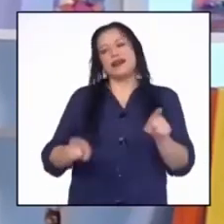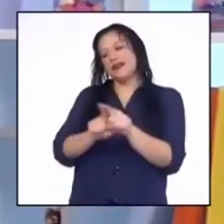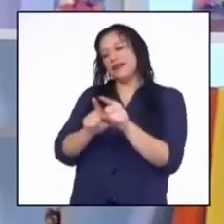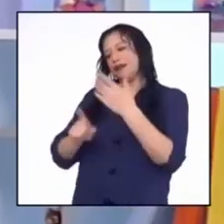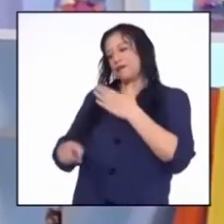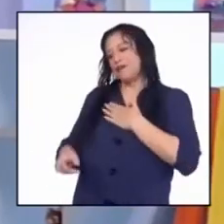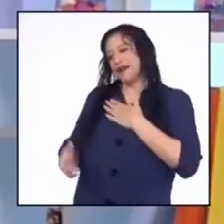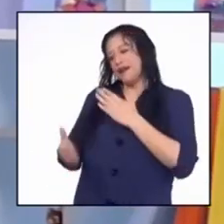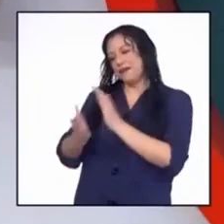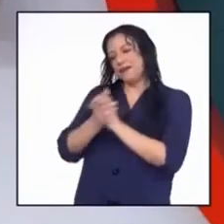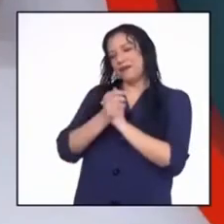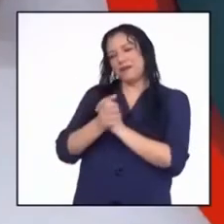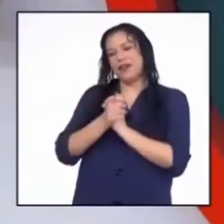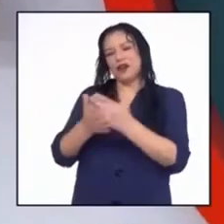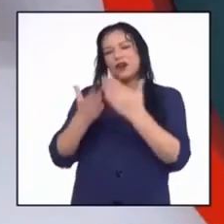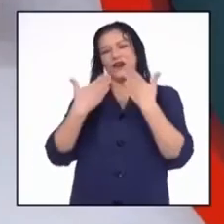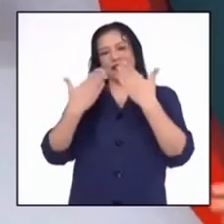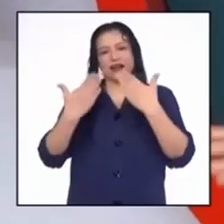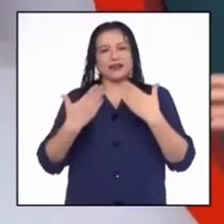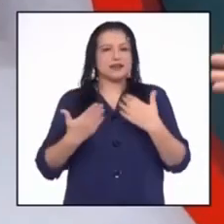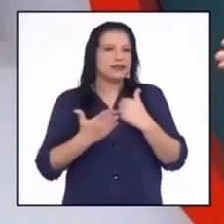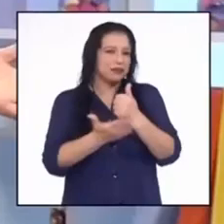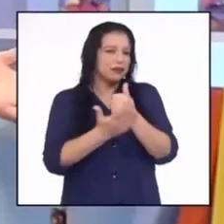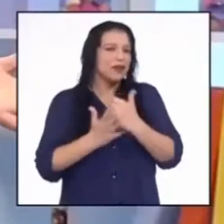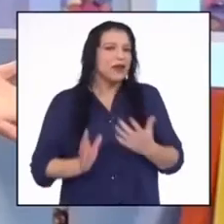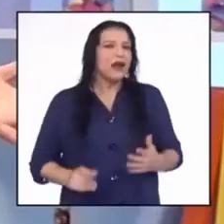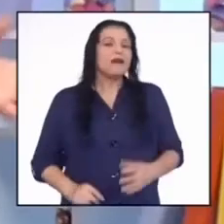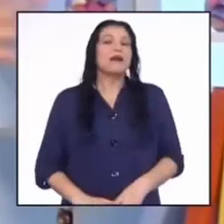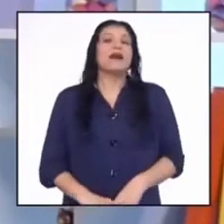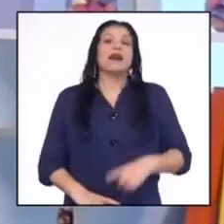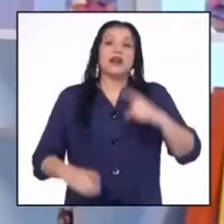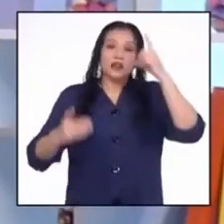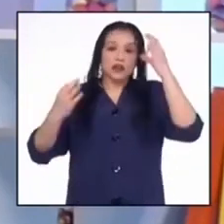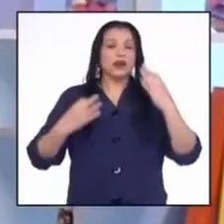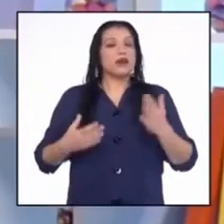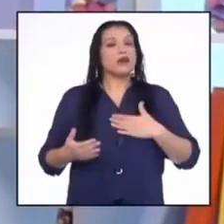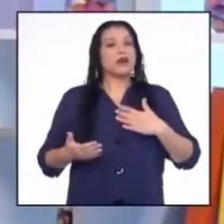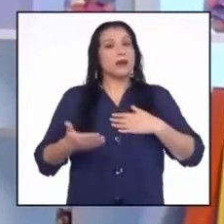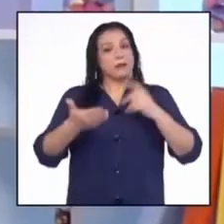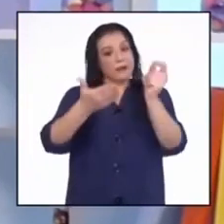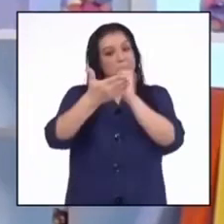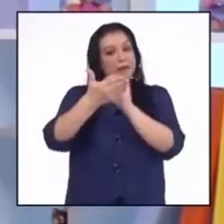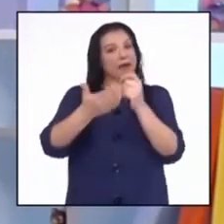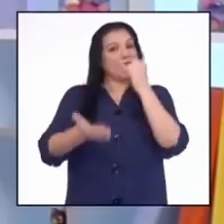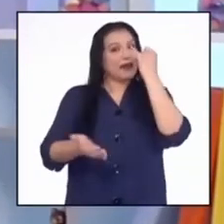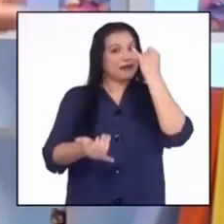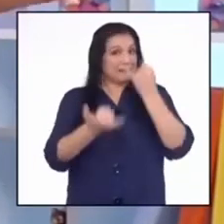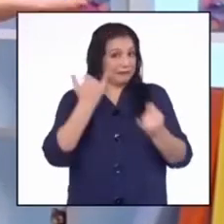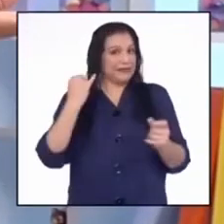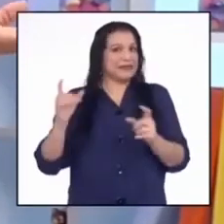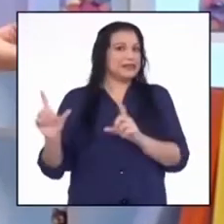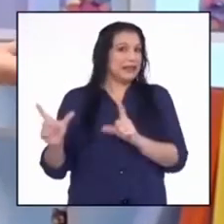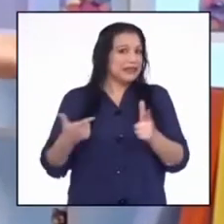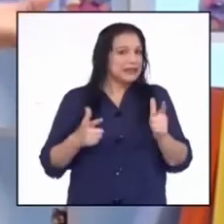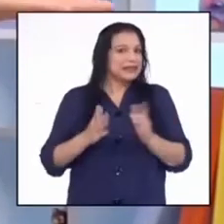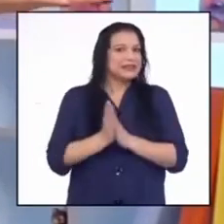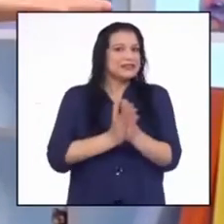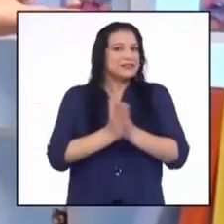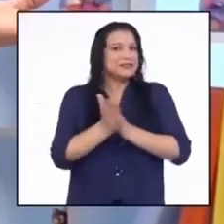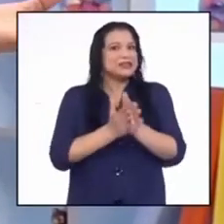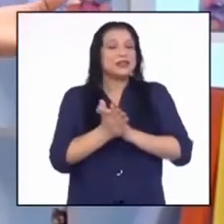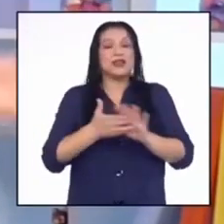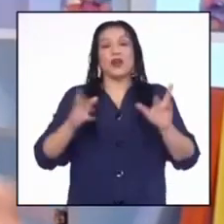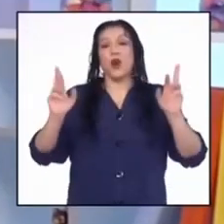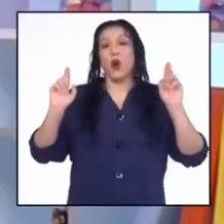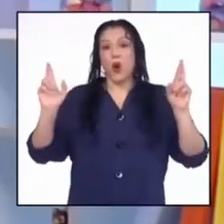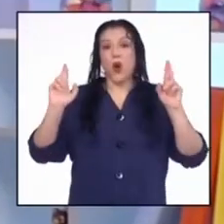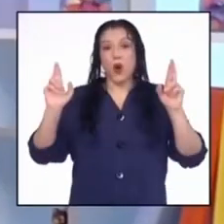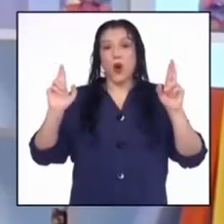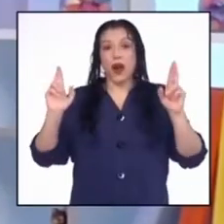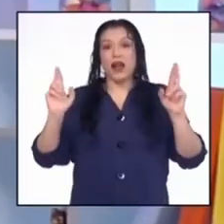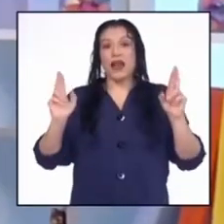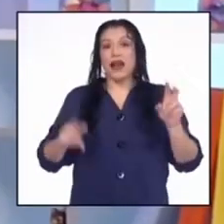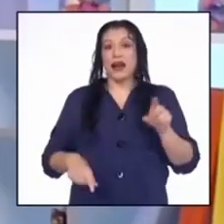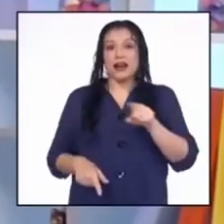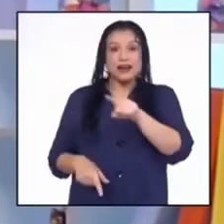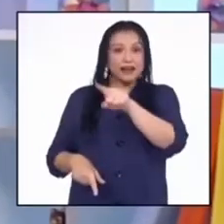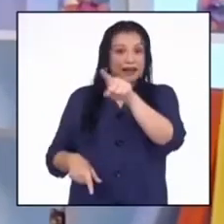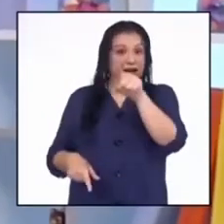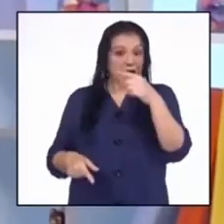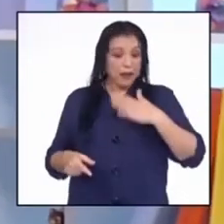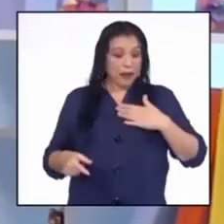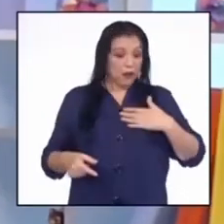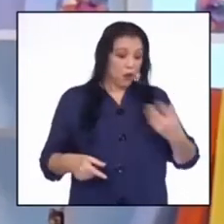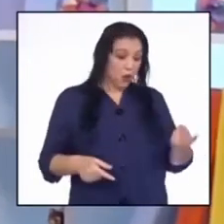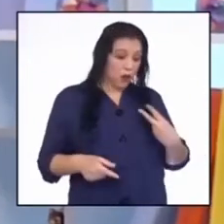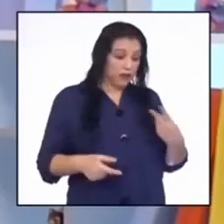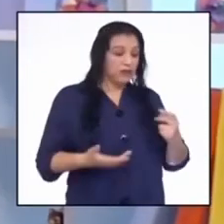supuesto a ti, compañero Junior. Yo creo que mi texto final ya está listo, ¿no? Y esperemos que nuestros textos les